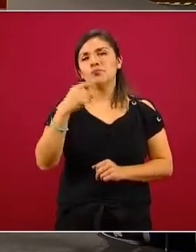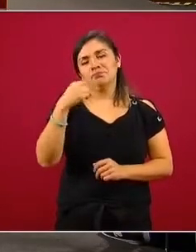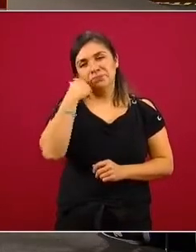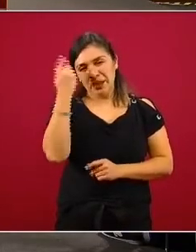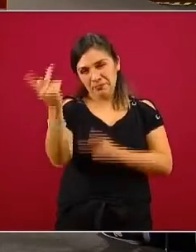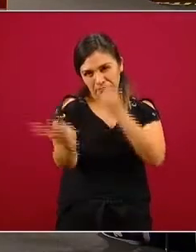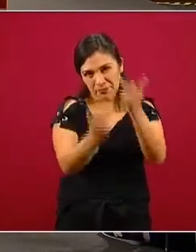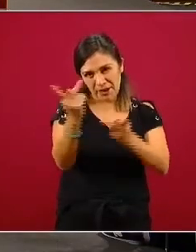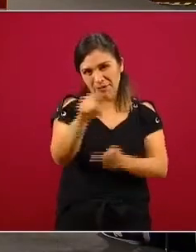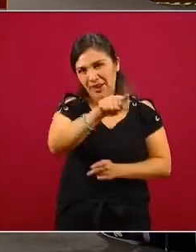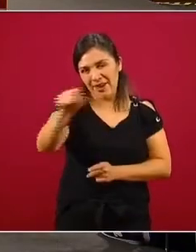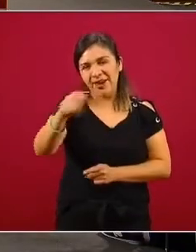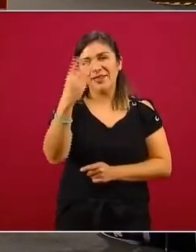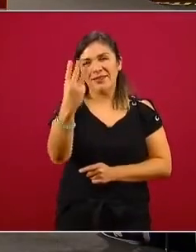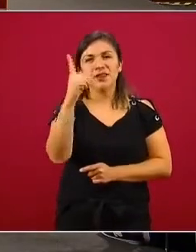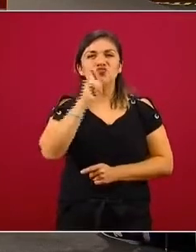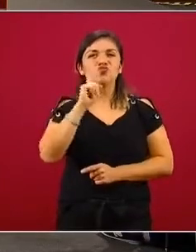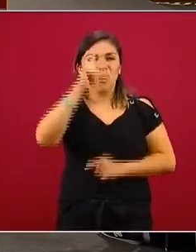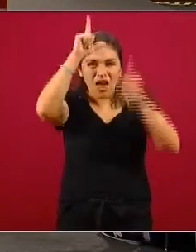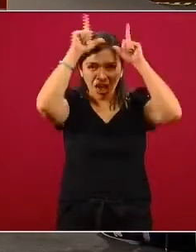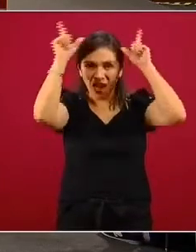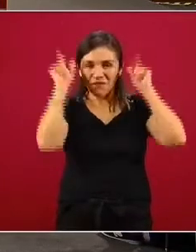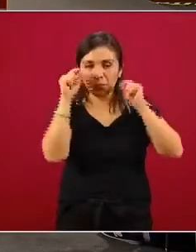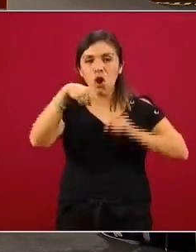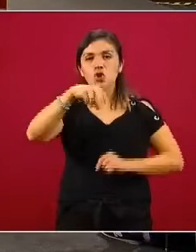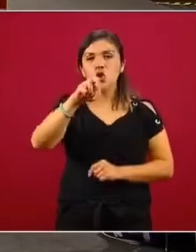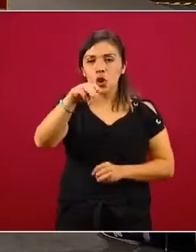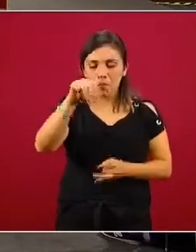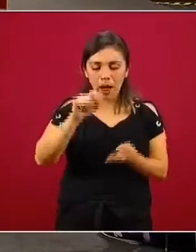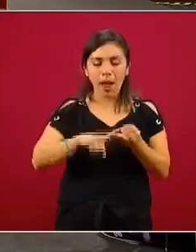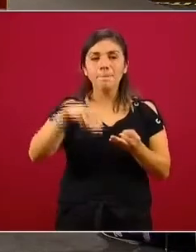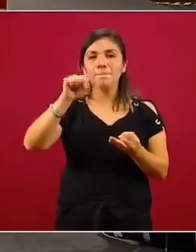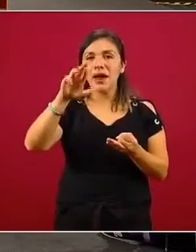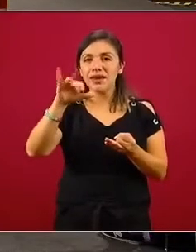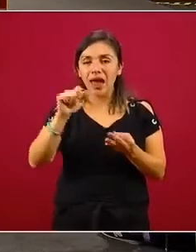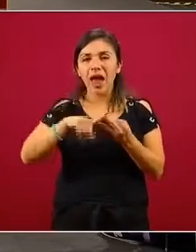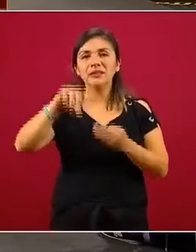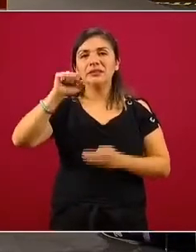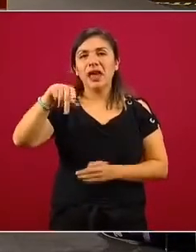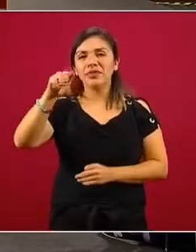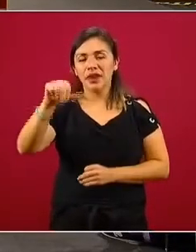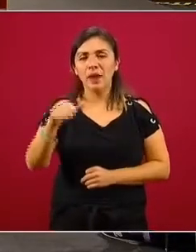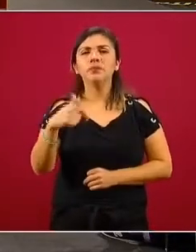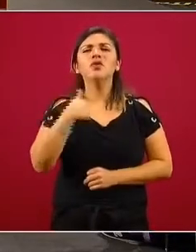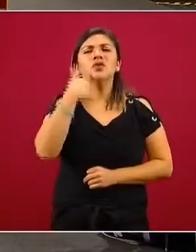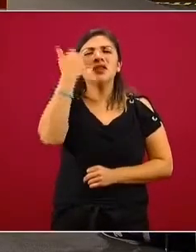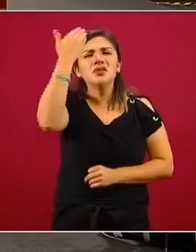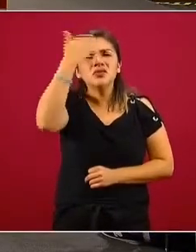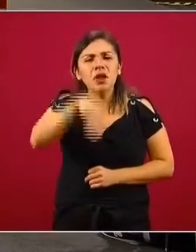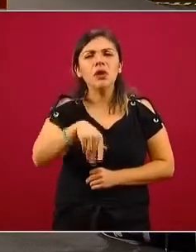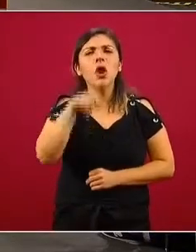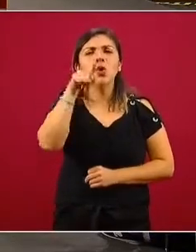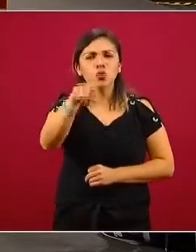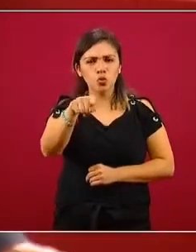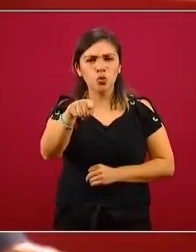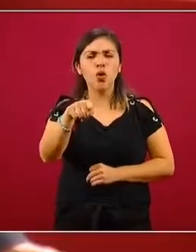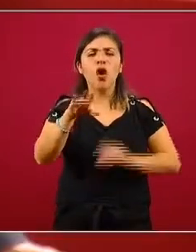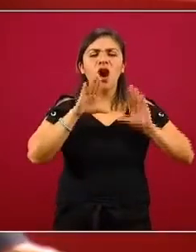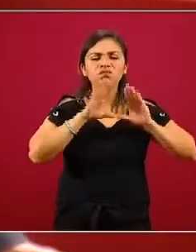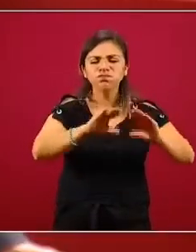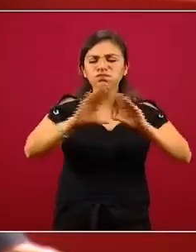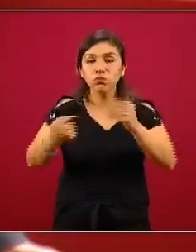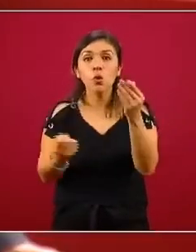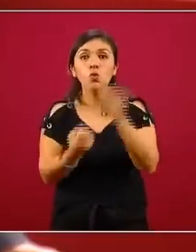bien lo decían, a Norma, María y Sandra. Quisiera saber de qué manera están capacitando al nuevo personal que